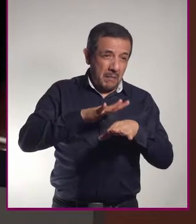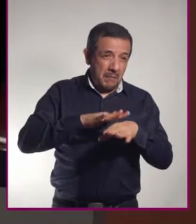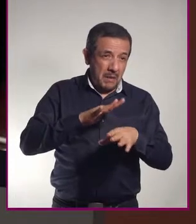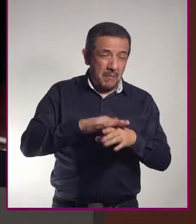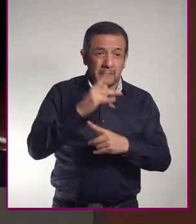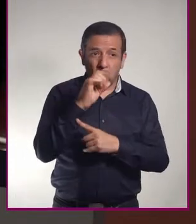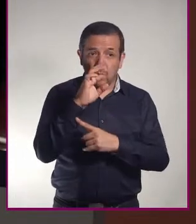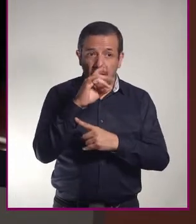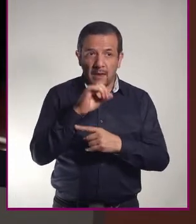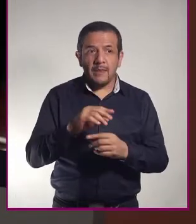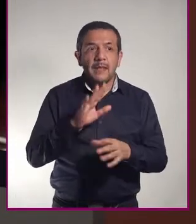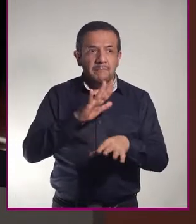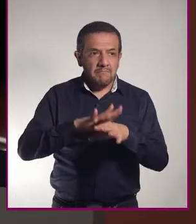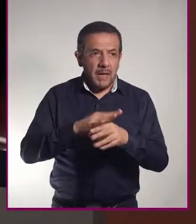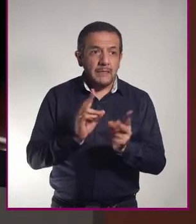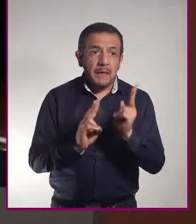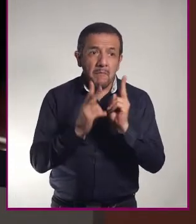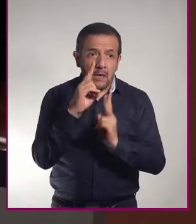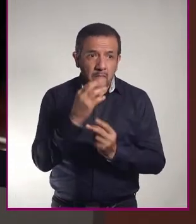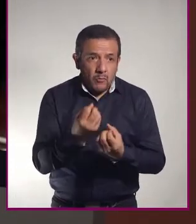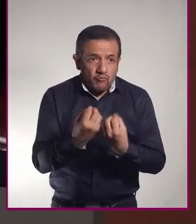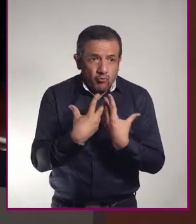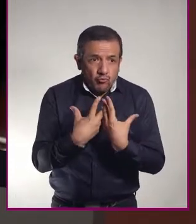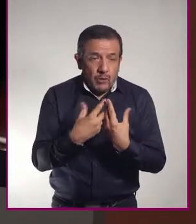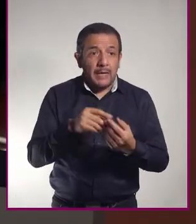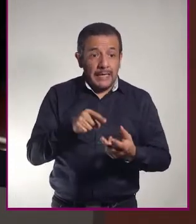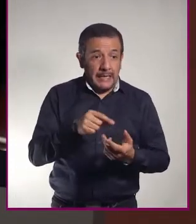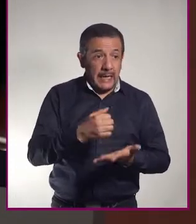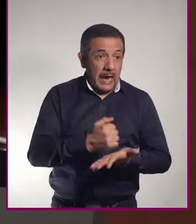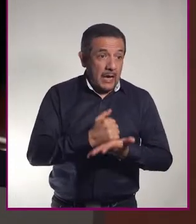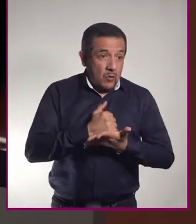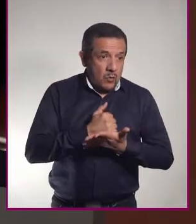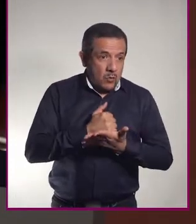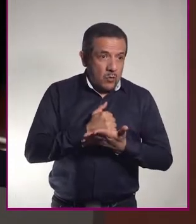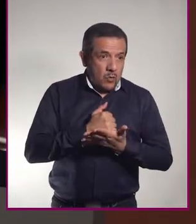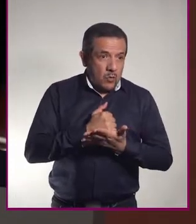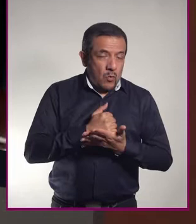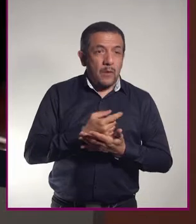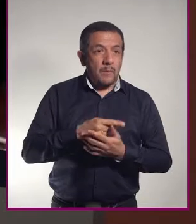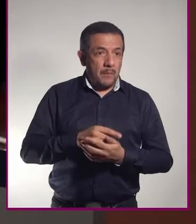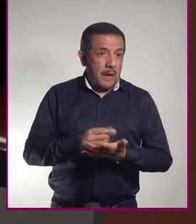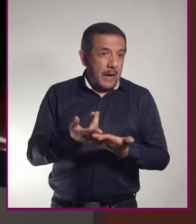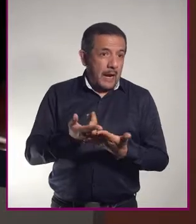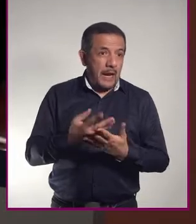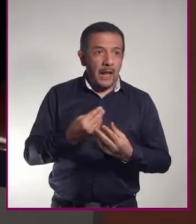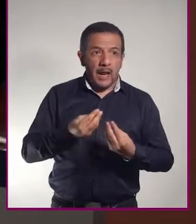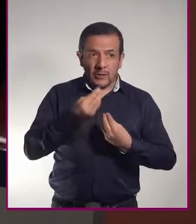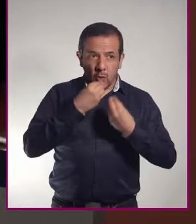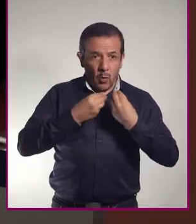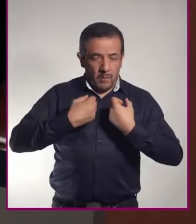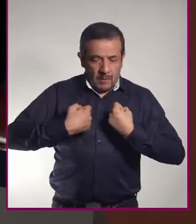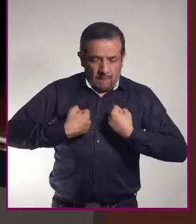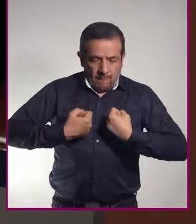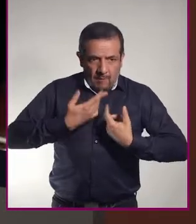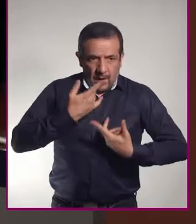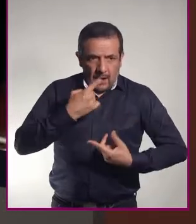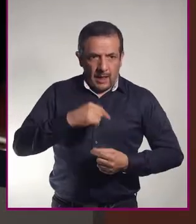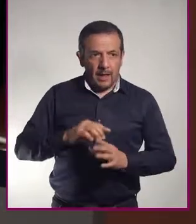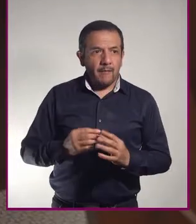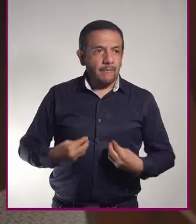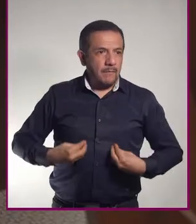los vegetales, lo cual nos garantizaba un aporte suficiente de los nutrimentos